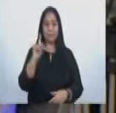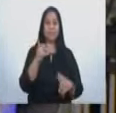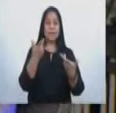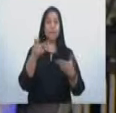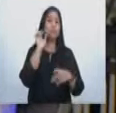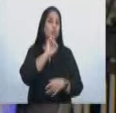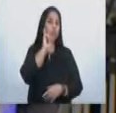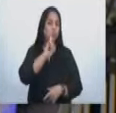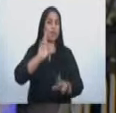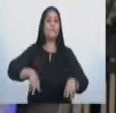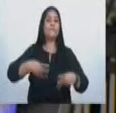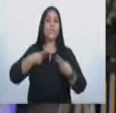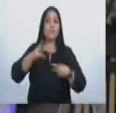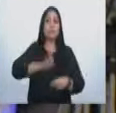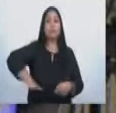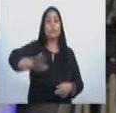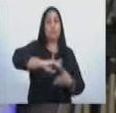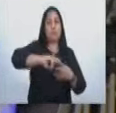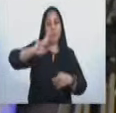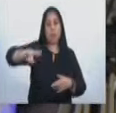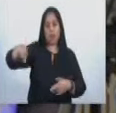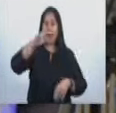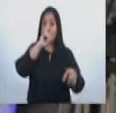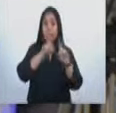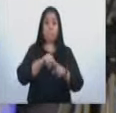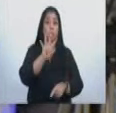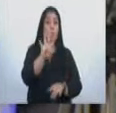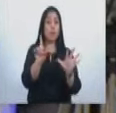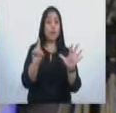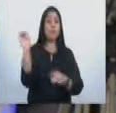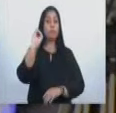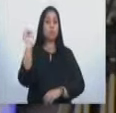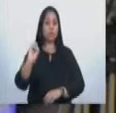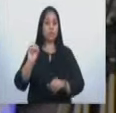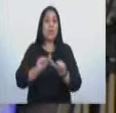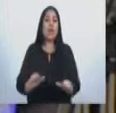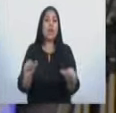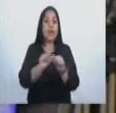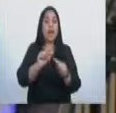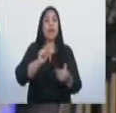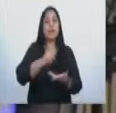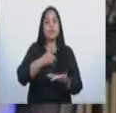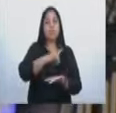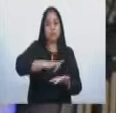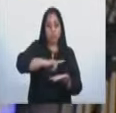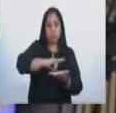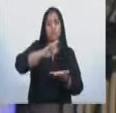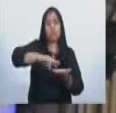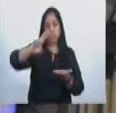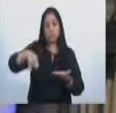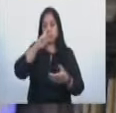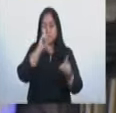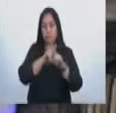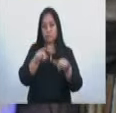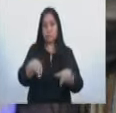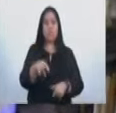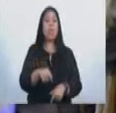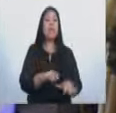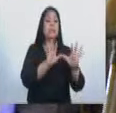vive en áreas urbanas y el 46 por en áreas Rurales cuatro de cada 10